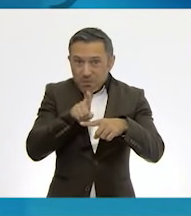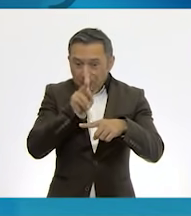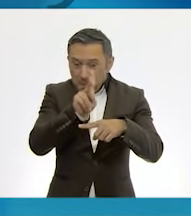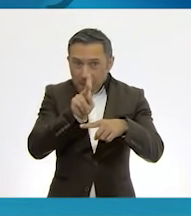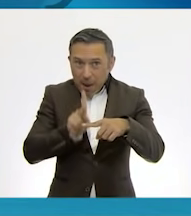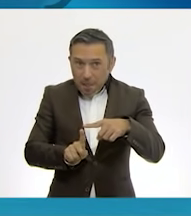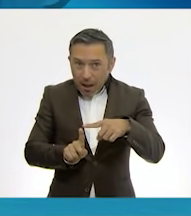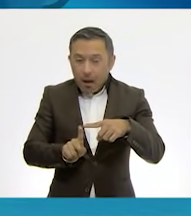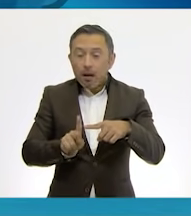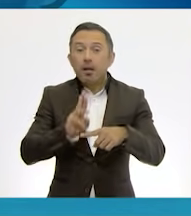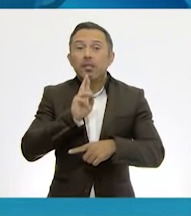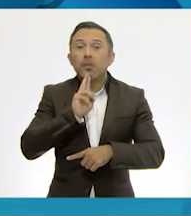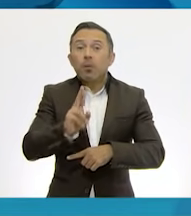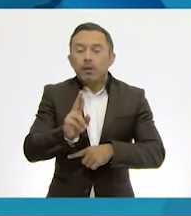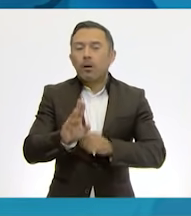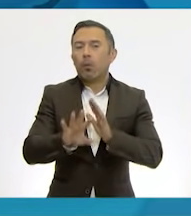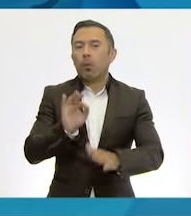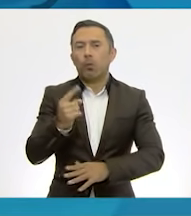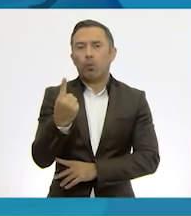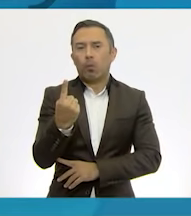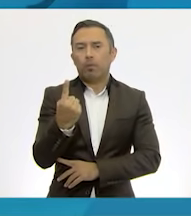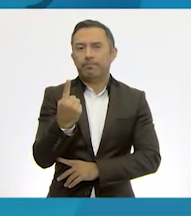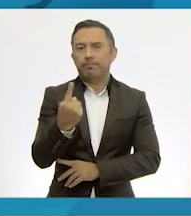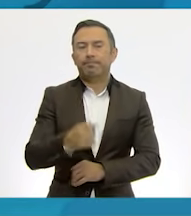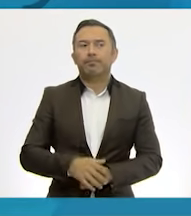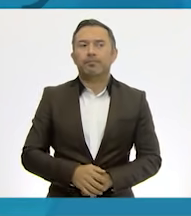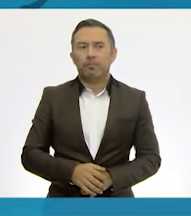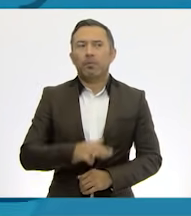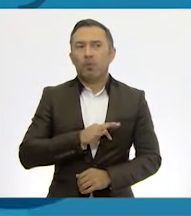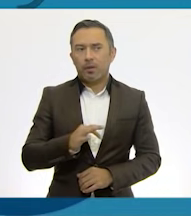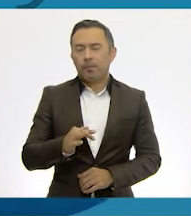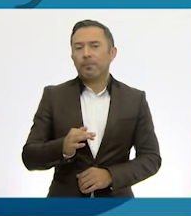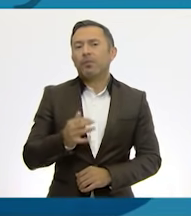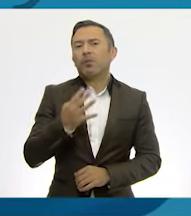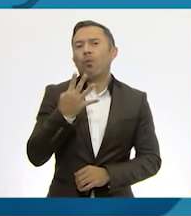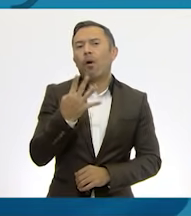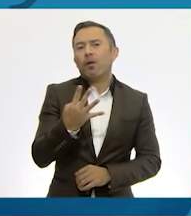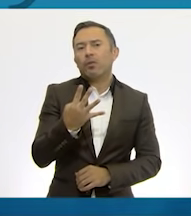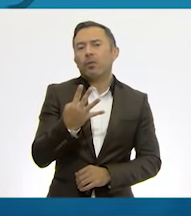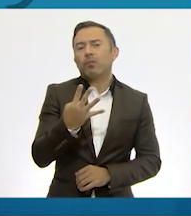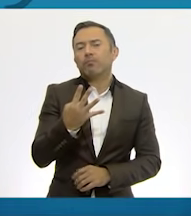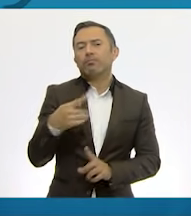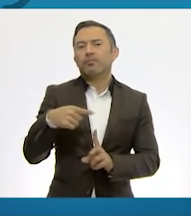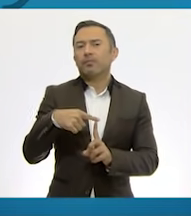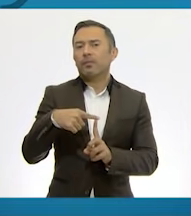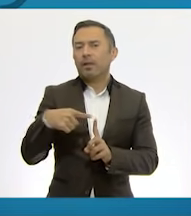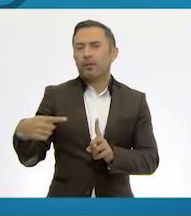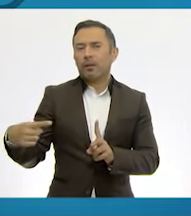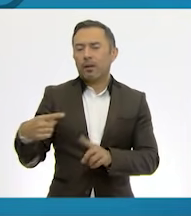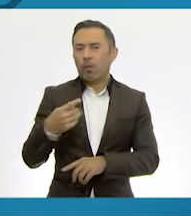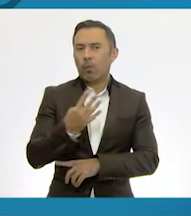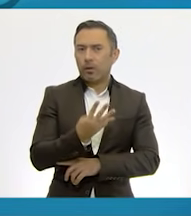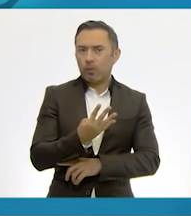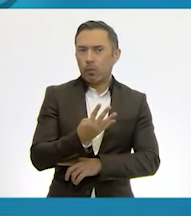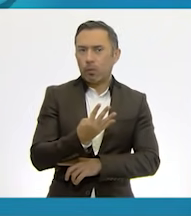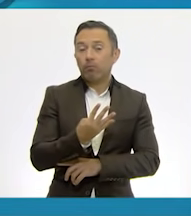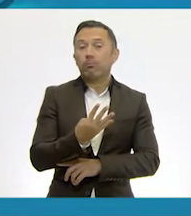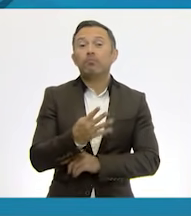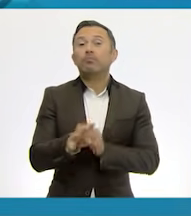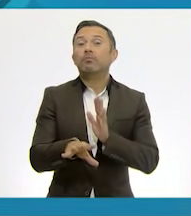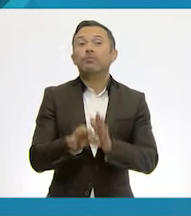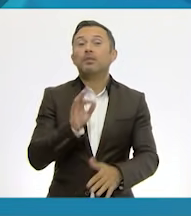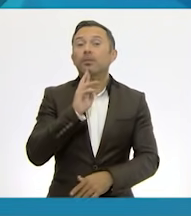línea nos representa literalmente una división. Cuatro entre cuatro es igual a uno.